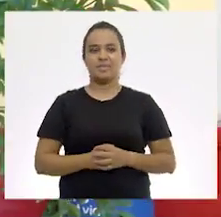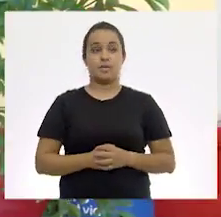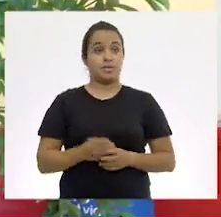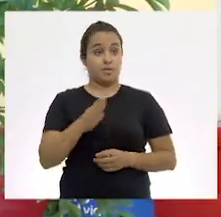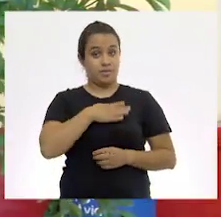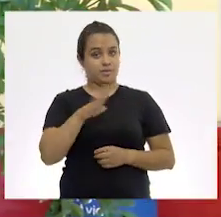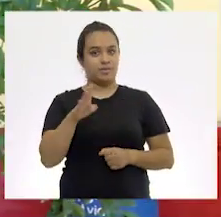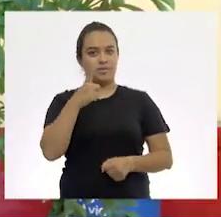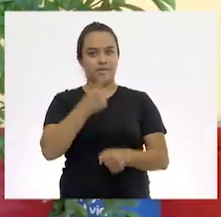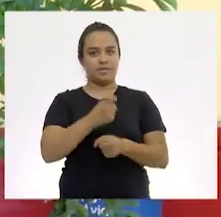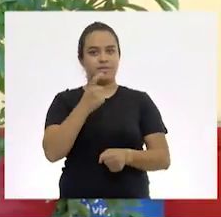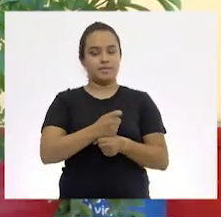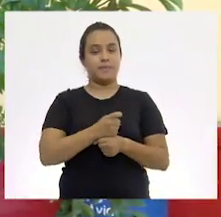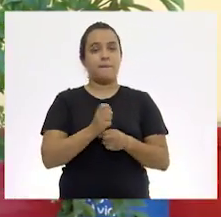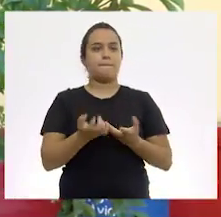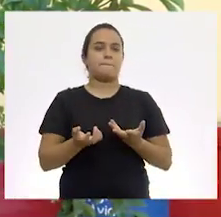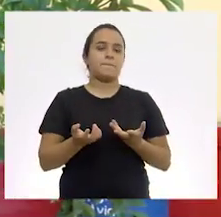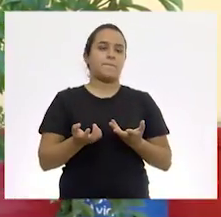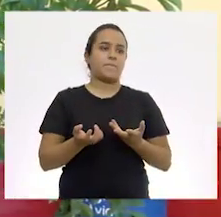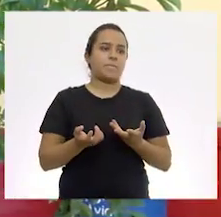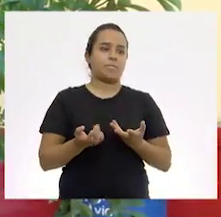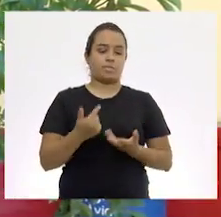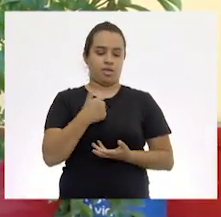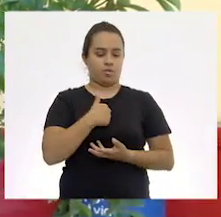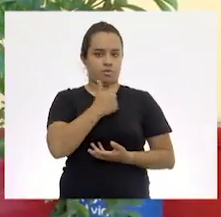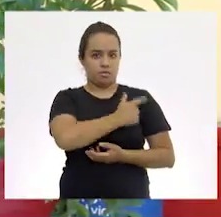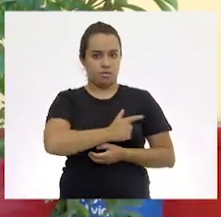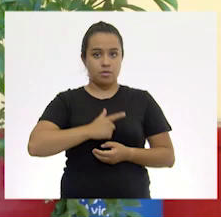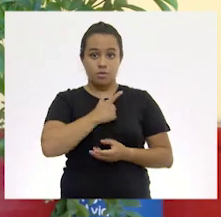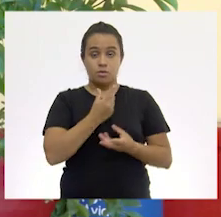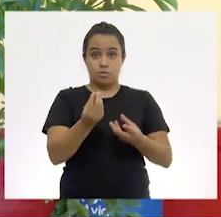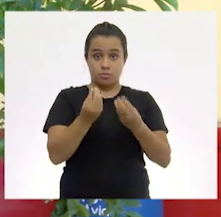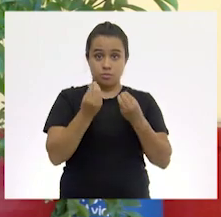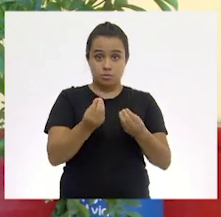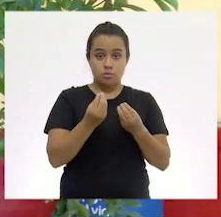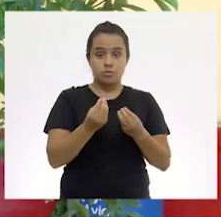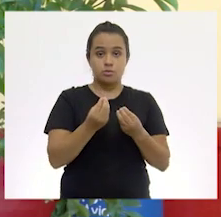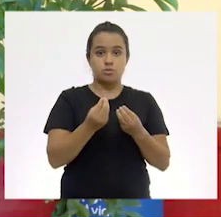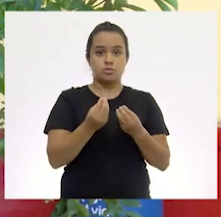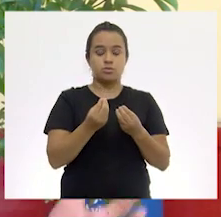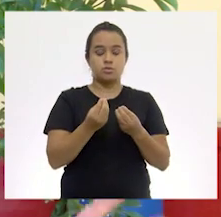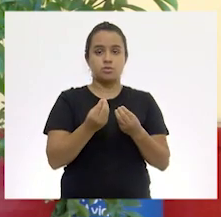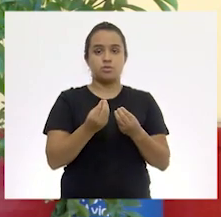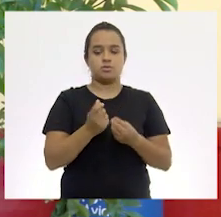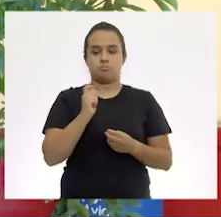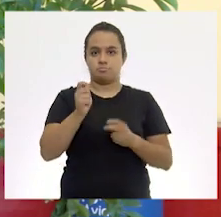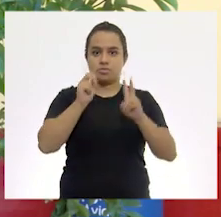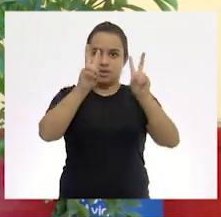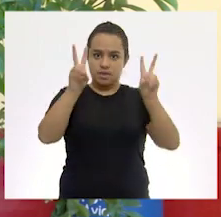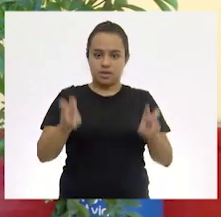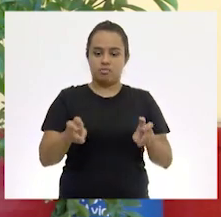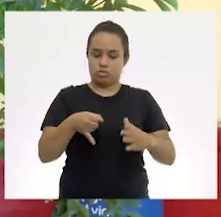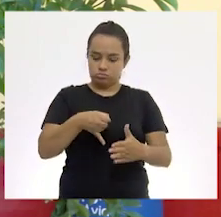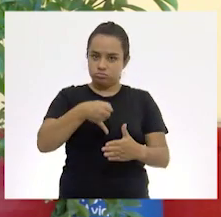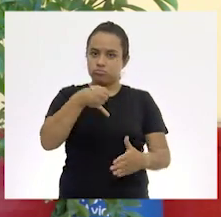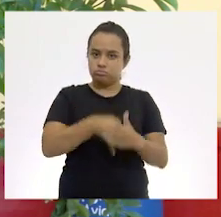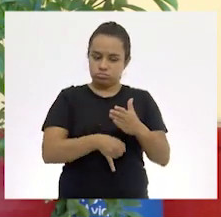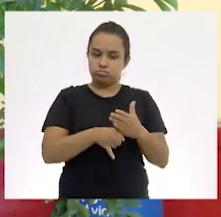Bueno, principalmente presento que me ha gustado mucho. Me parece unos temas muy